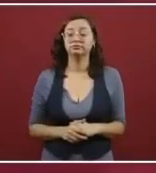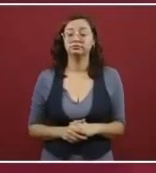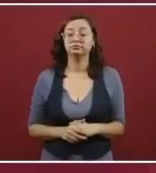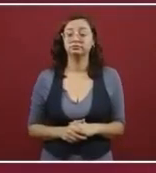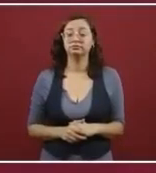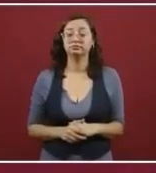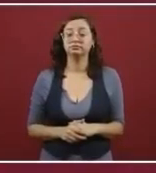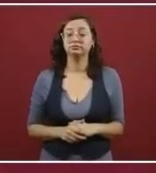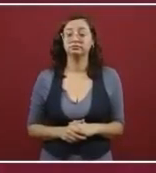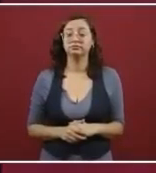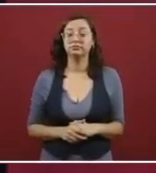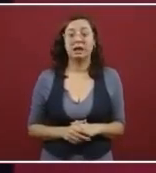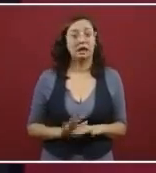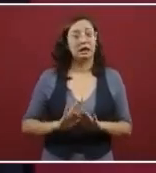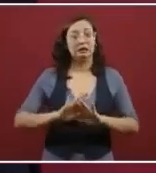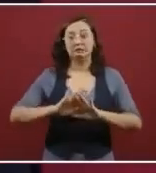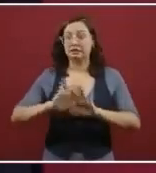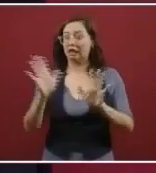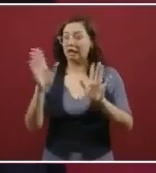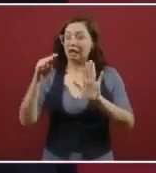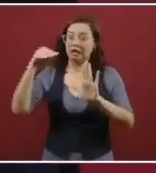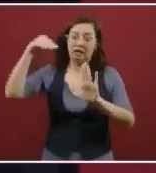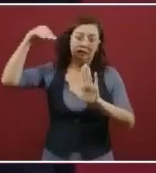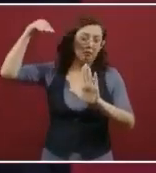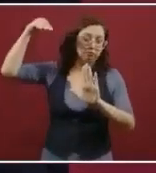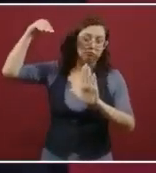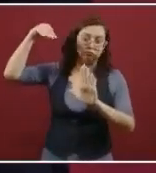Entonces, esto iba así.